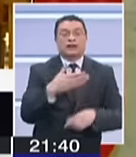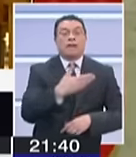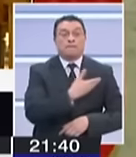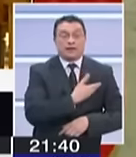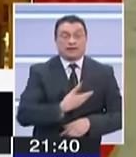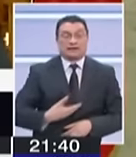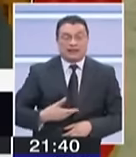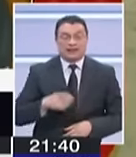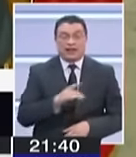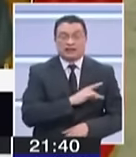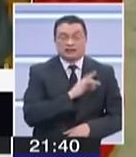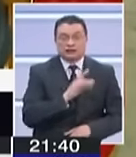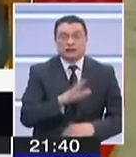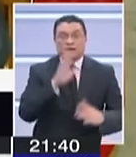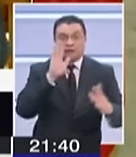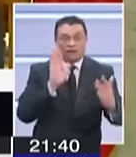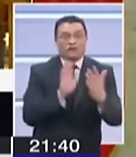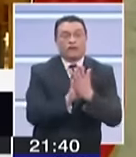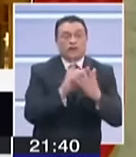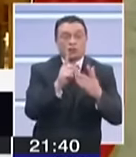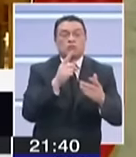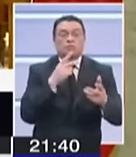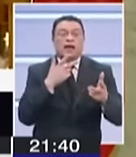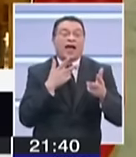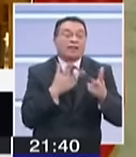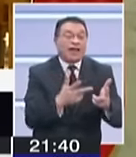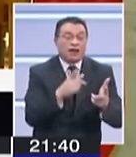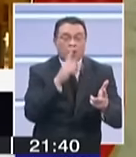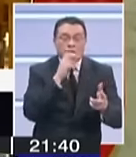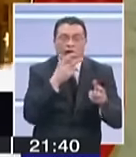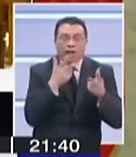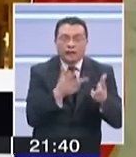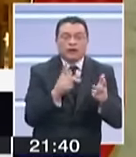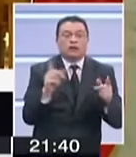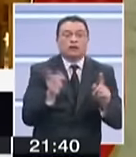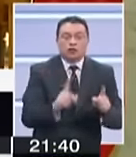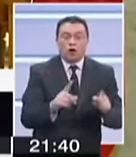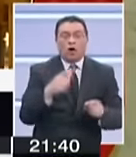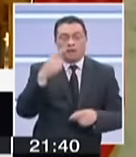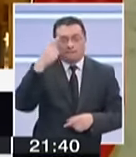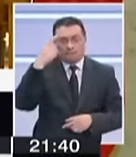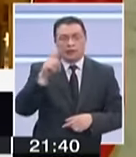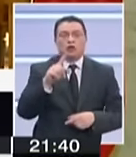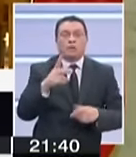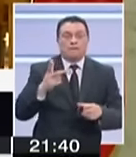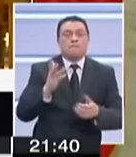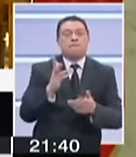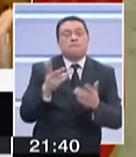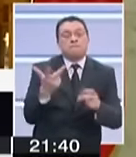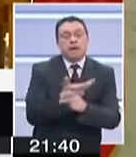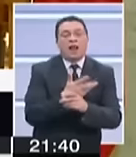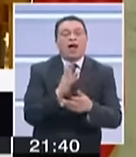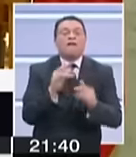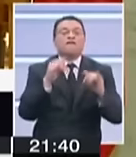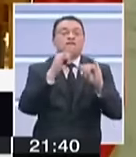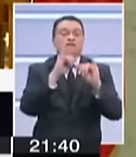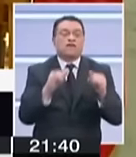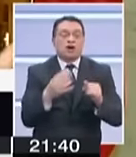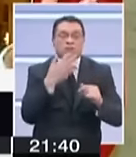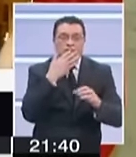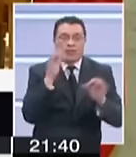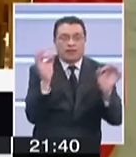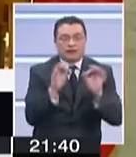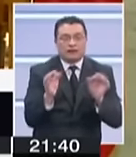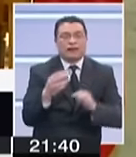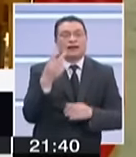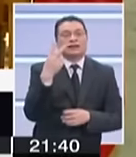República frente a, comillas, un ataque que en realidad no es un ataque. Yo creo que fue una mala forma de expresarse respecto a tres temas de